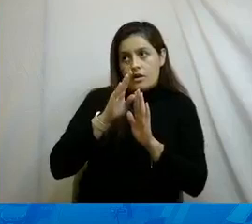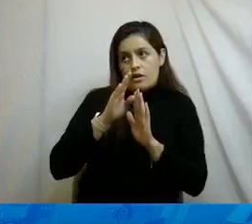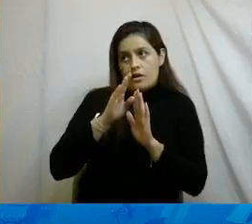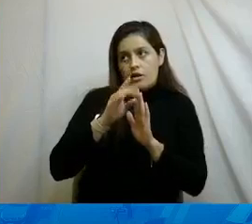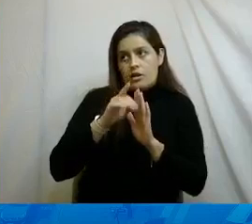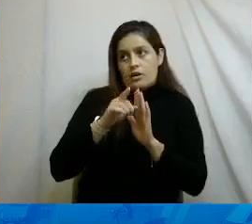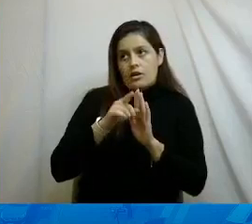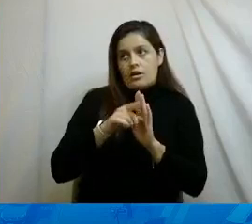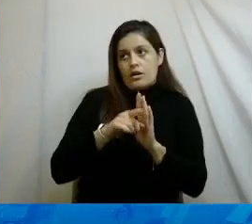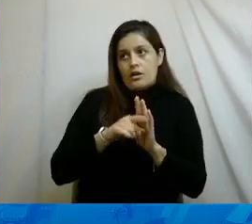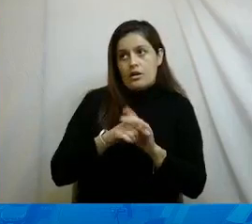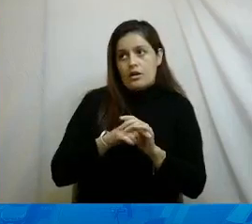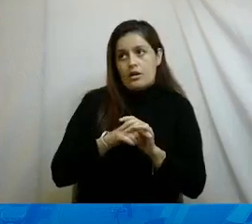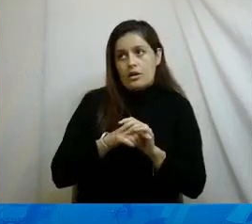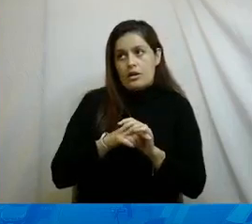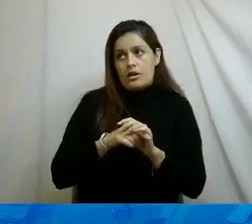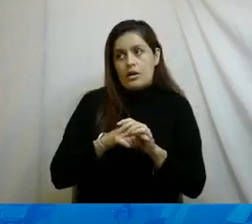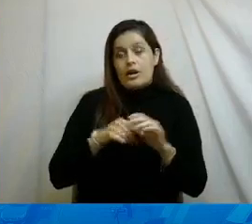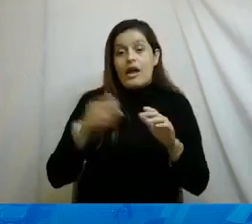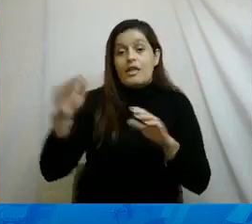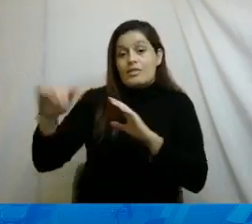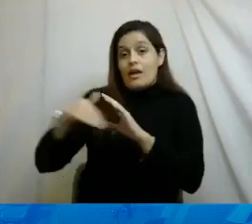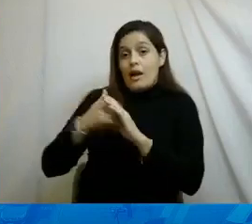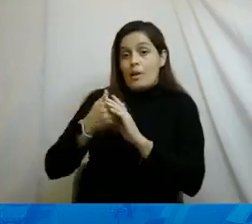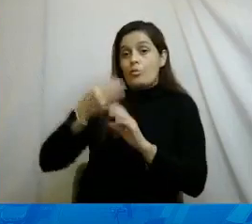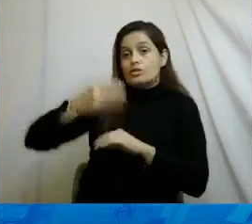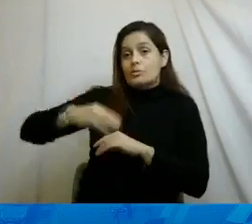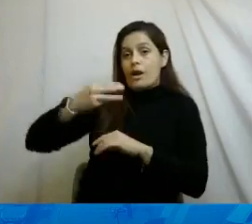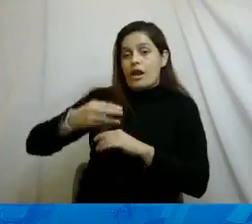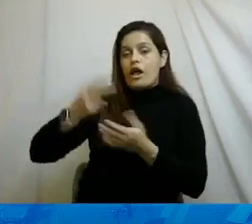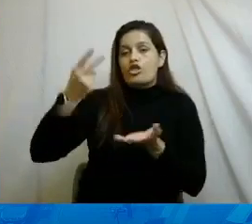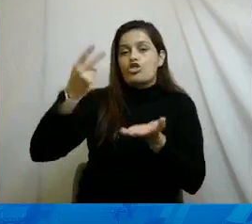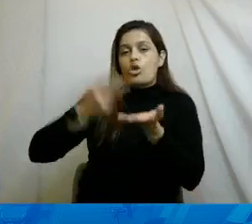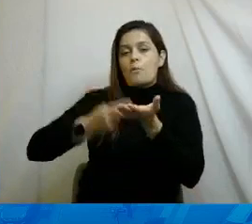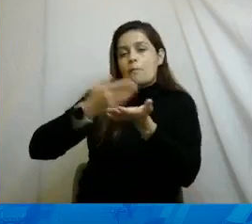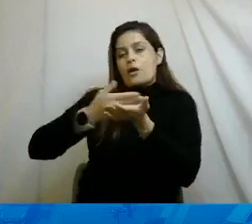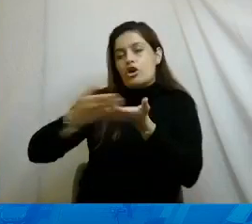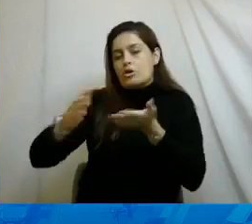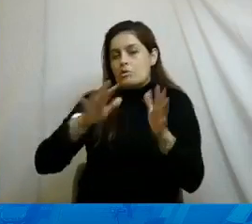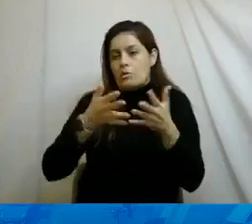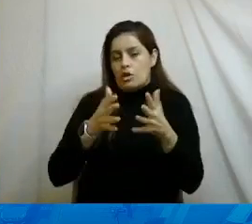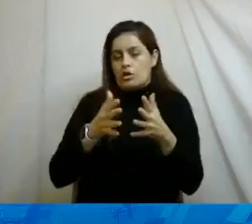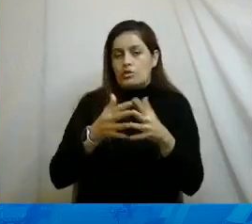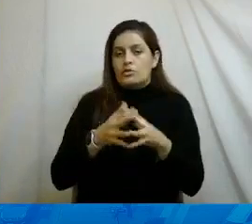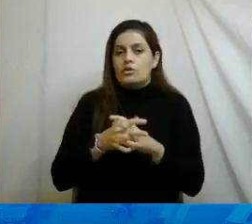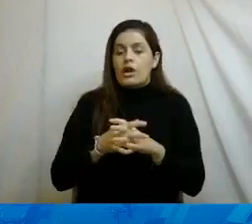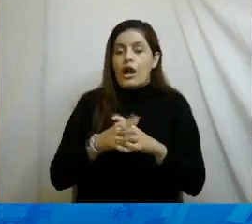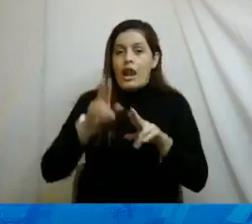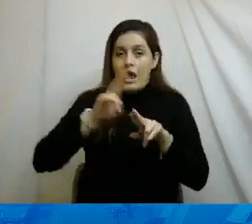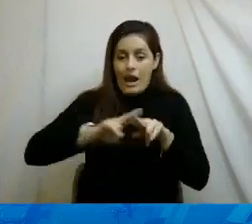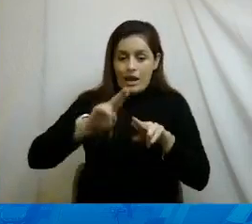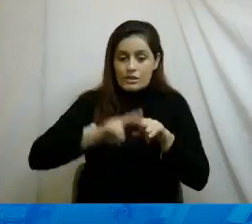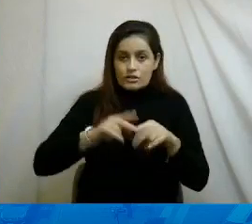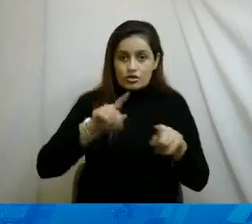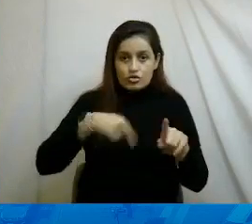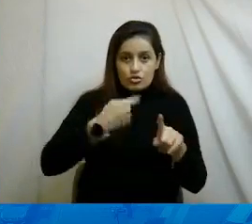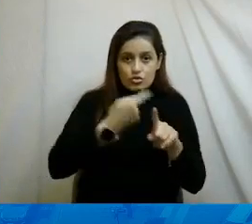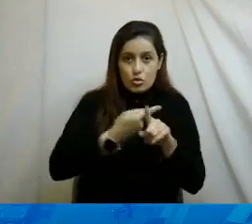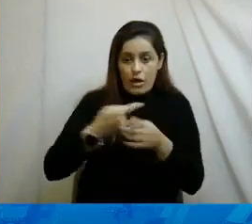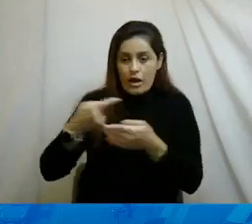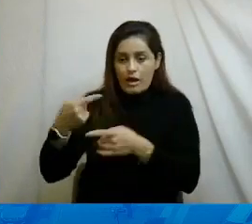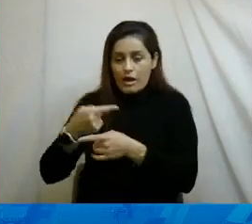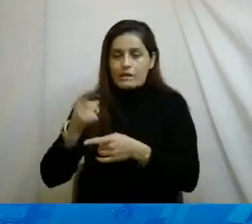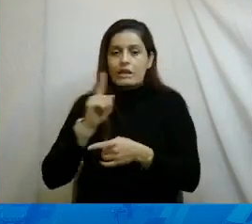El saldo inicial de caja, que es la plata con la que empieza el municipio, era de 2.000 millones y tanto. Es decir, al hacer la suma y resta, queda un